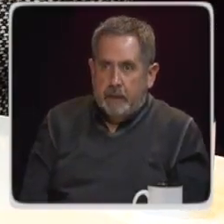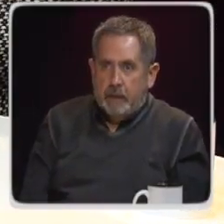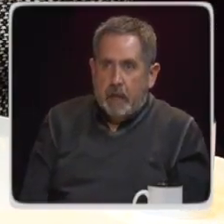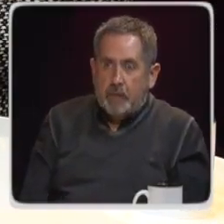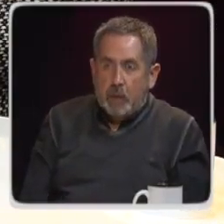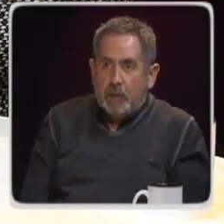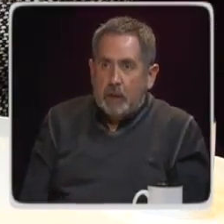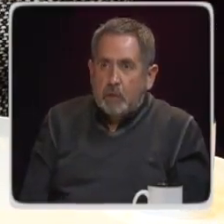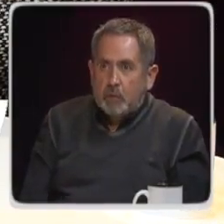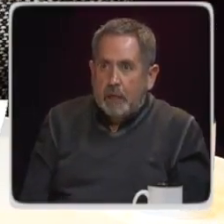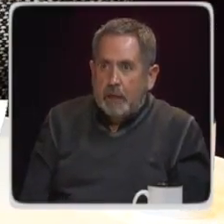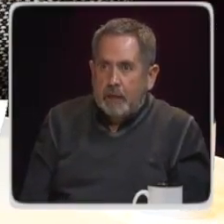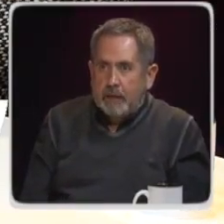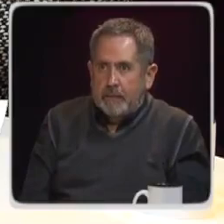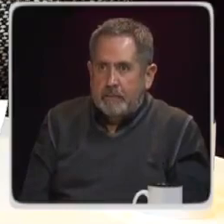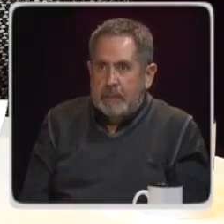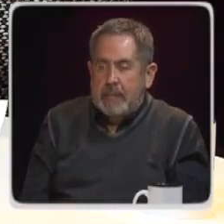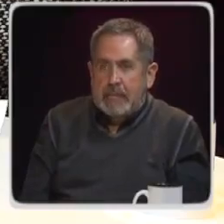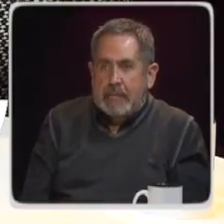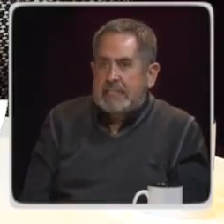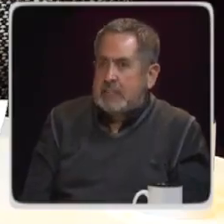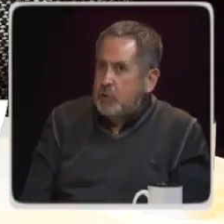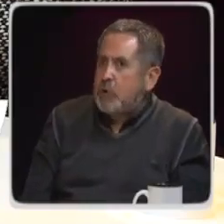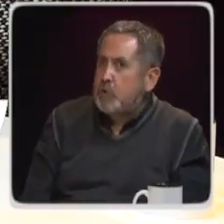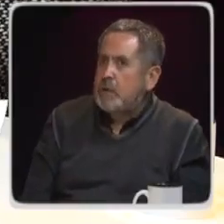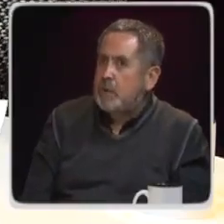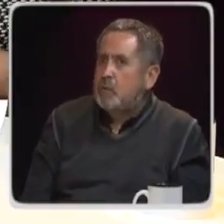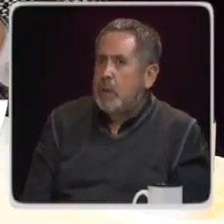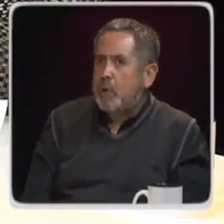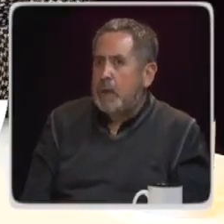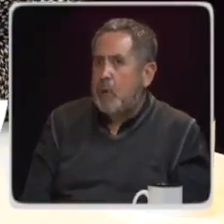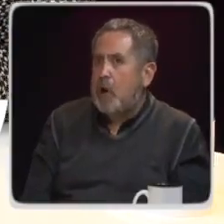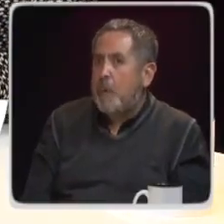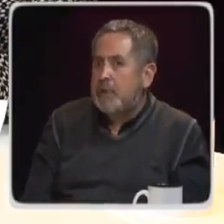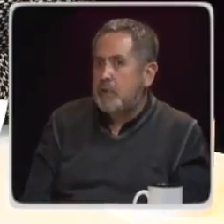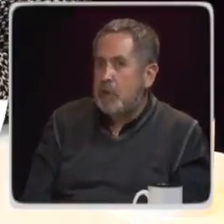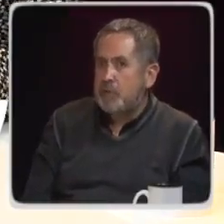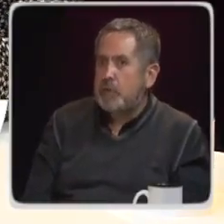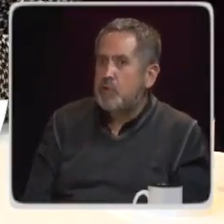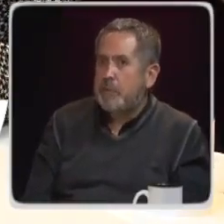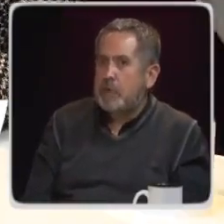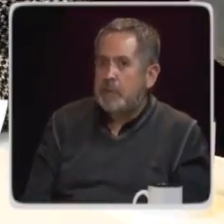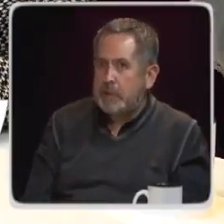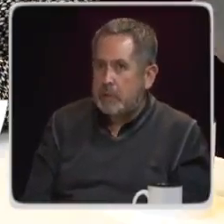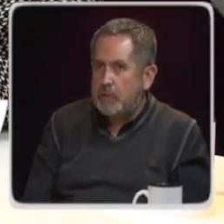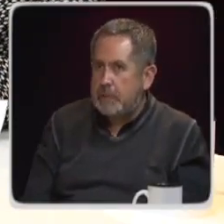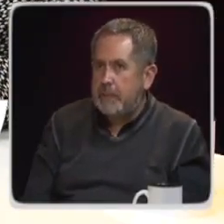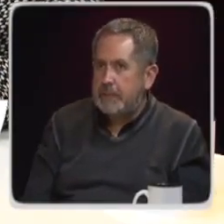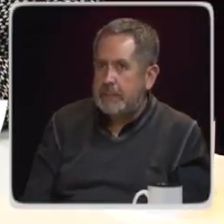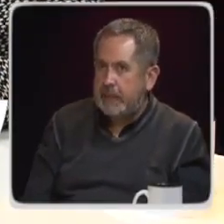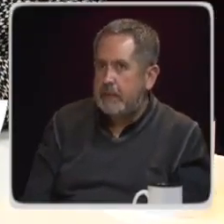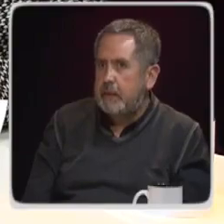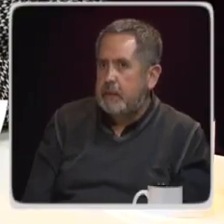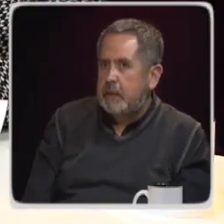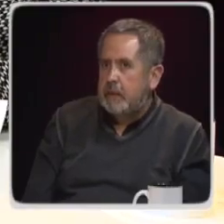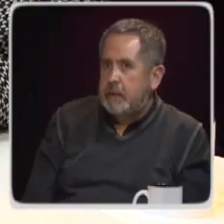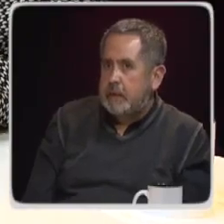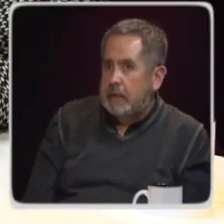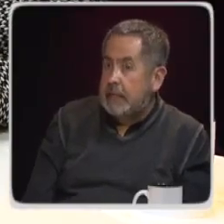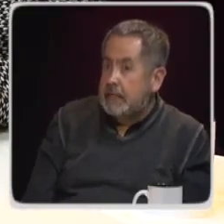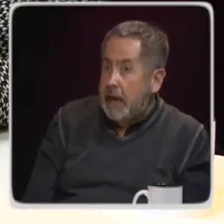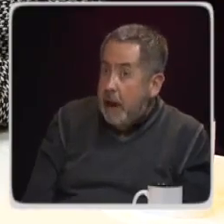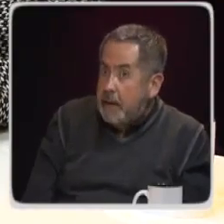va a dobletear el dinero y además pues ahora ya son más porque se baja la edad, entonces ya tenemos este universo, pero de todas maneras hay una bolsa